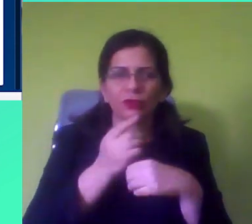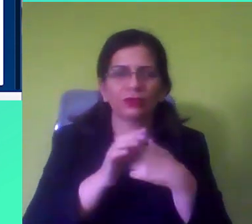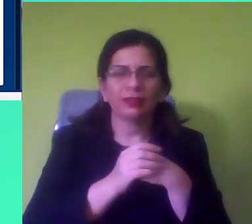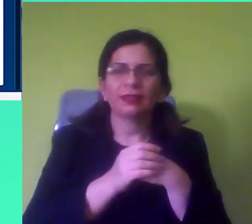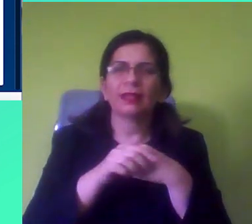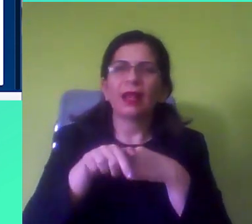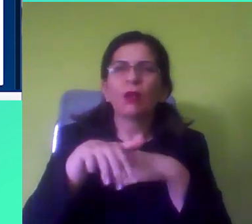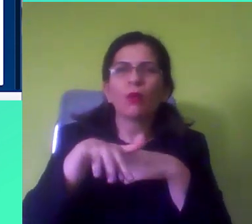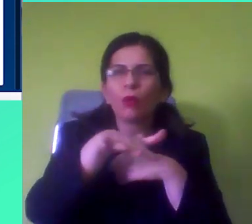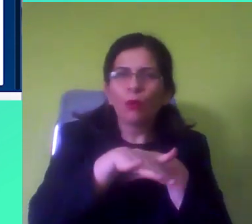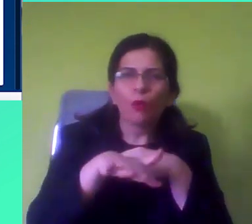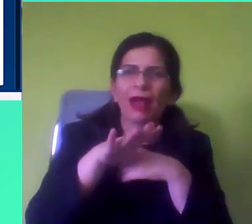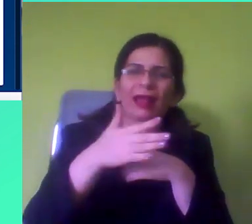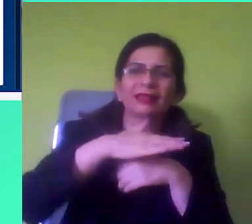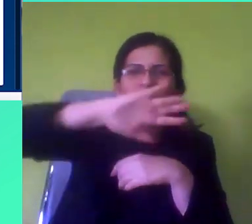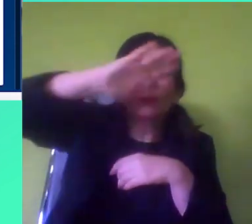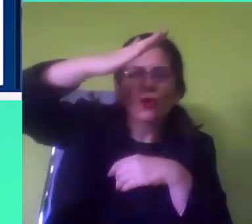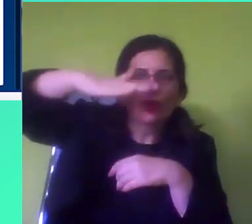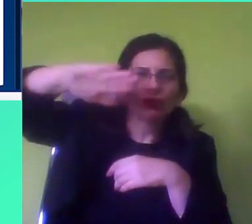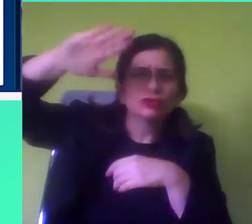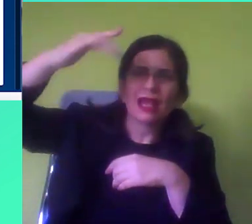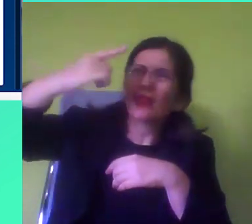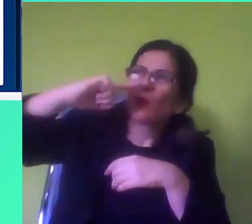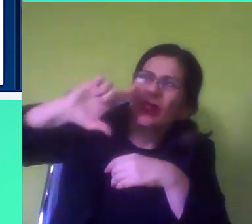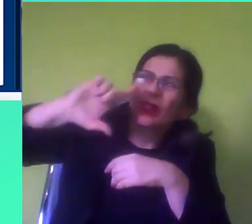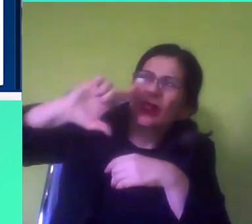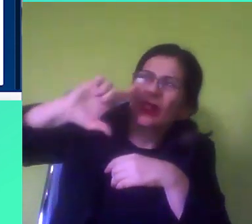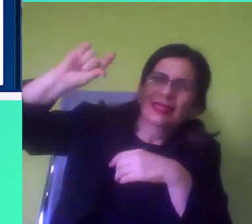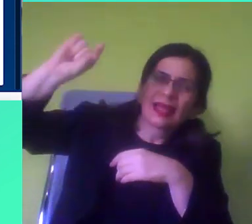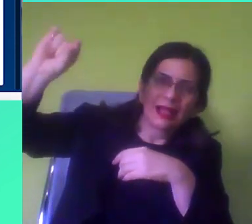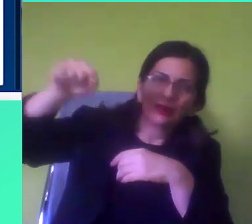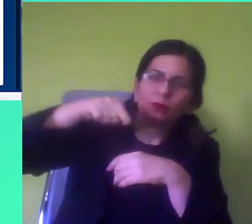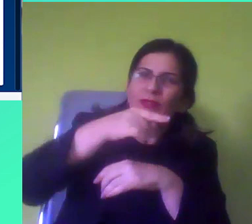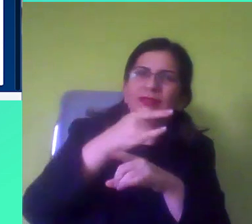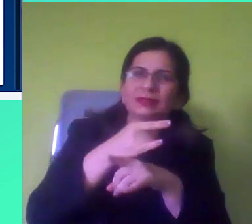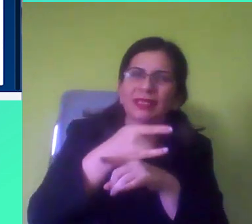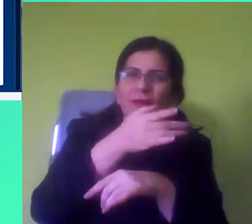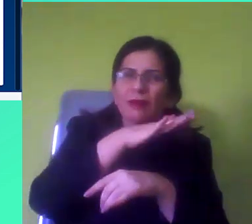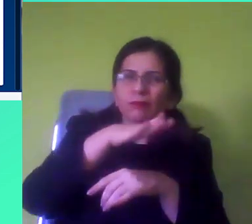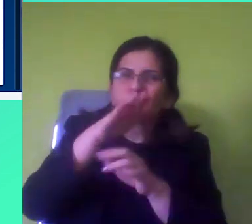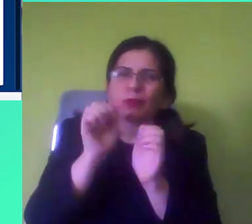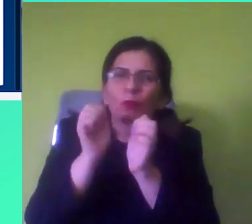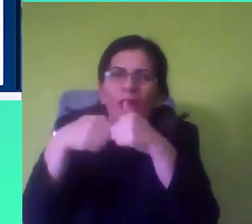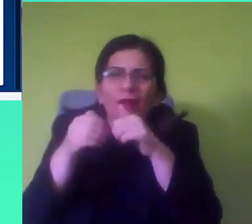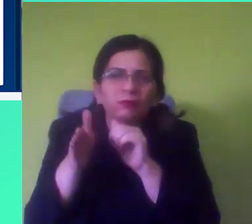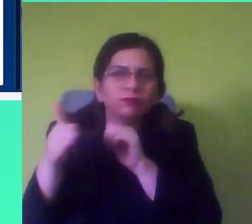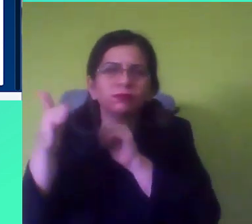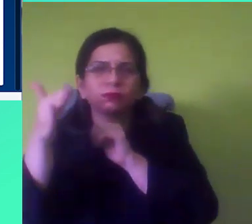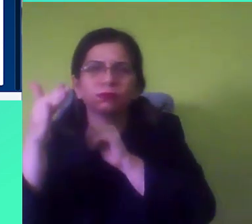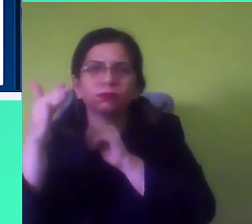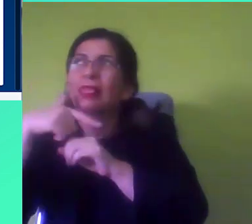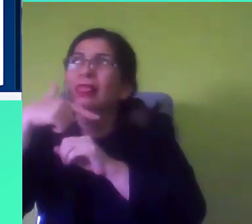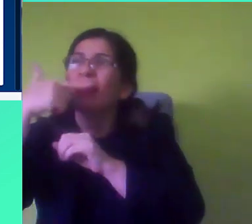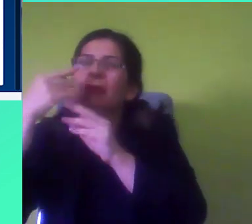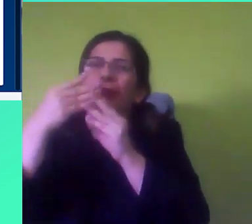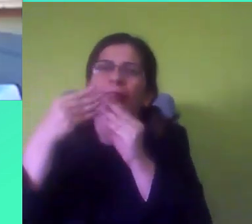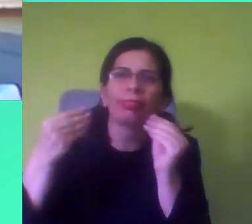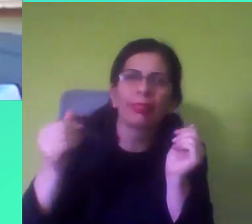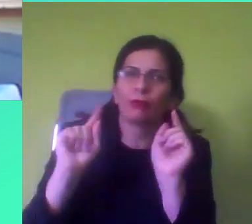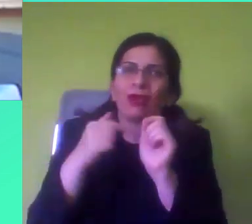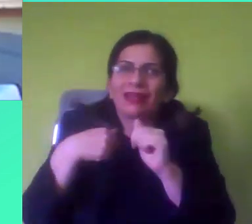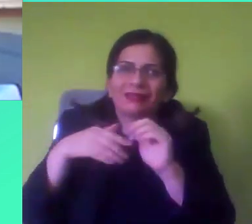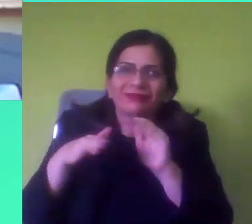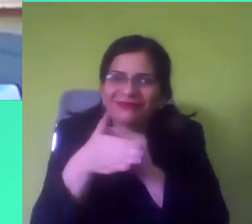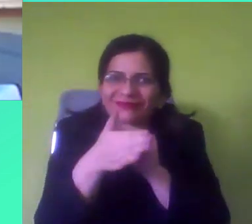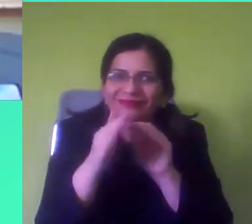hacia áreas más elevadas, donde justamente lo que busca el glaciar es protegerse de ese aumento de la temperatura.